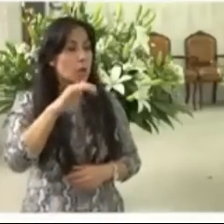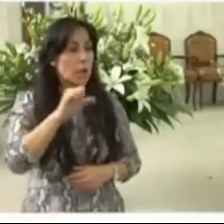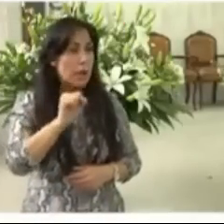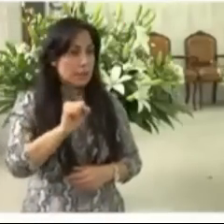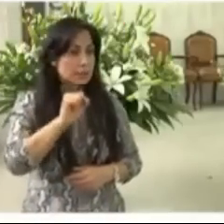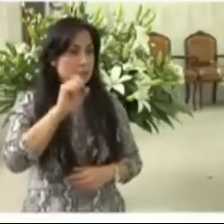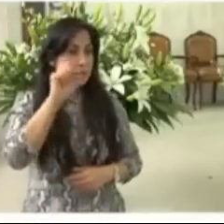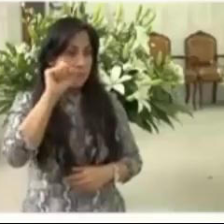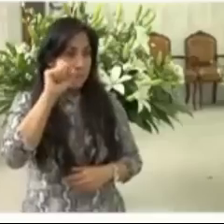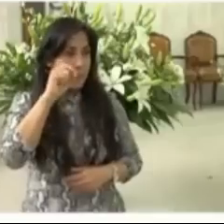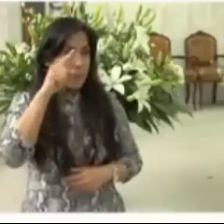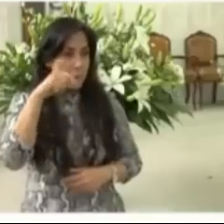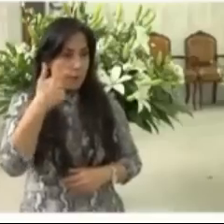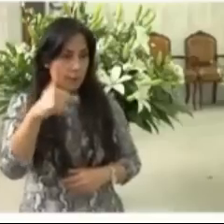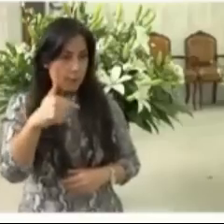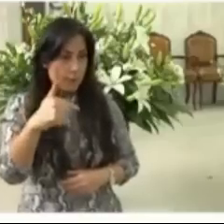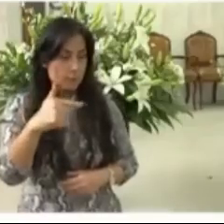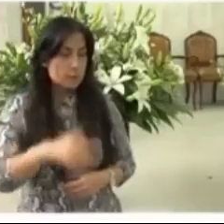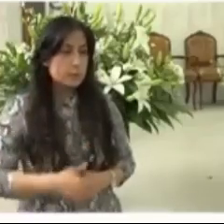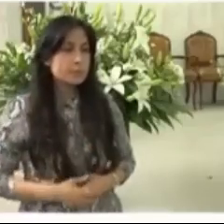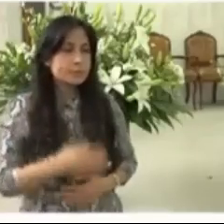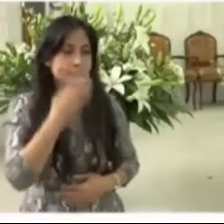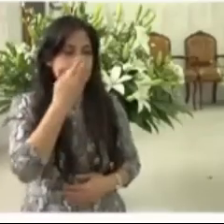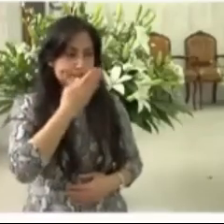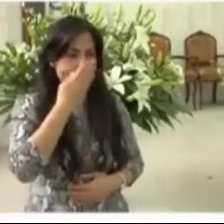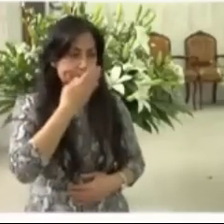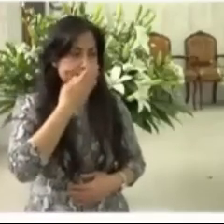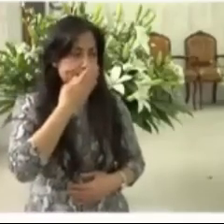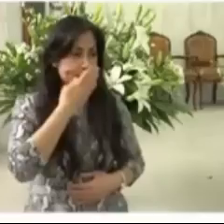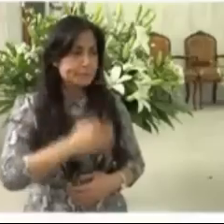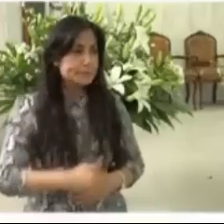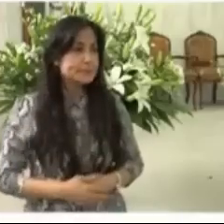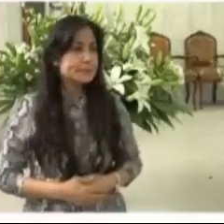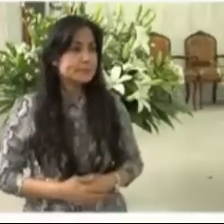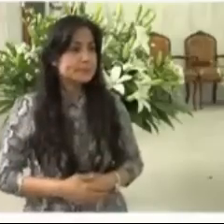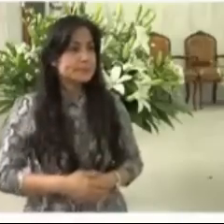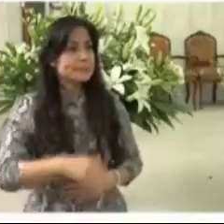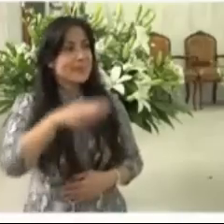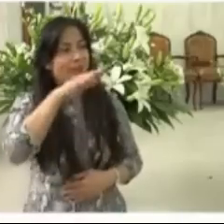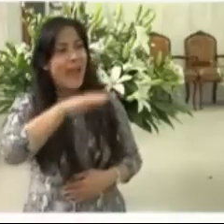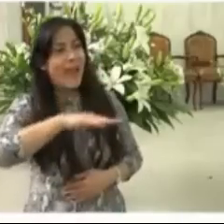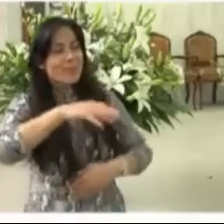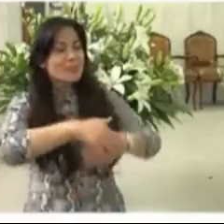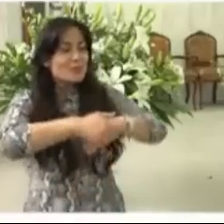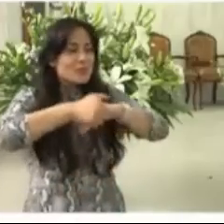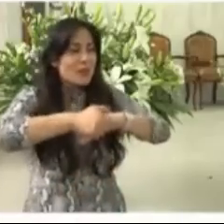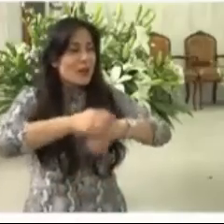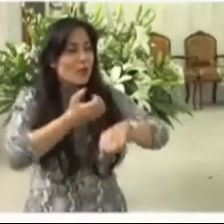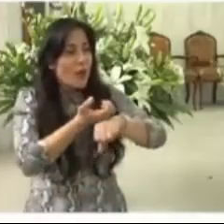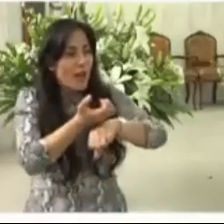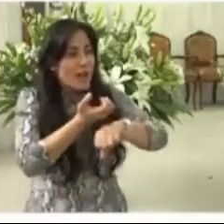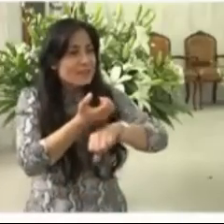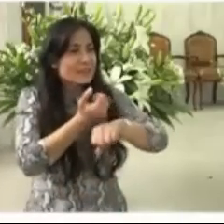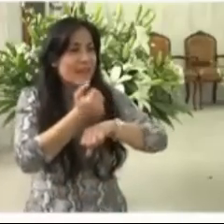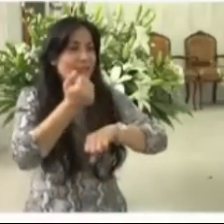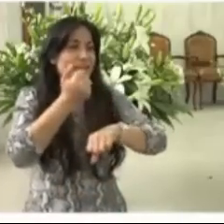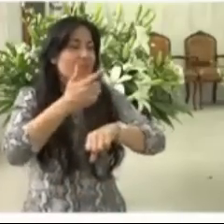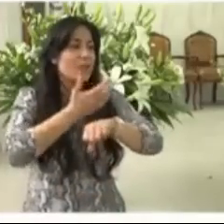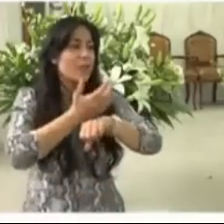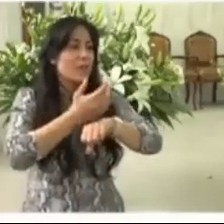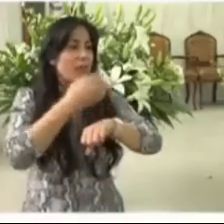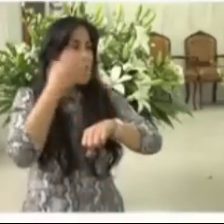Mientras encuentra usted este texto, saludo a nombre del Presbiterio Colima, Michoacán, al siervo de Dios, nuestro hermano Don Cortés